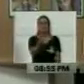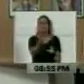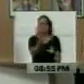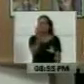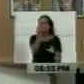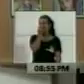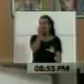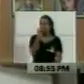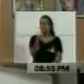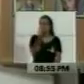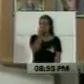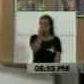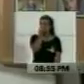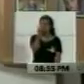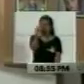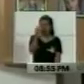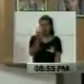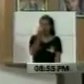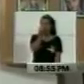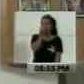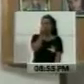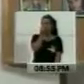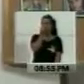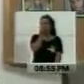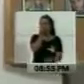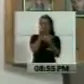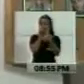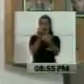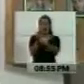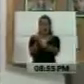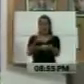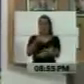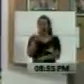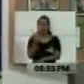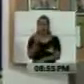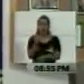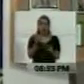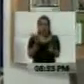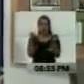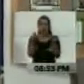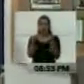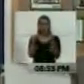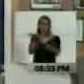Mascarilla para nebulizar. Eso es delicadísimo. Eso es delicadísimo.